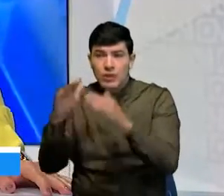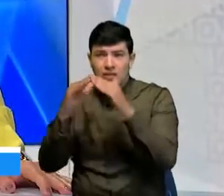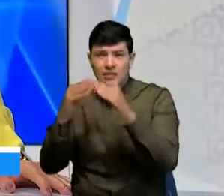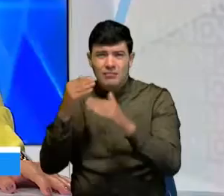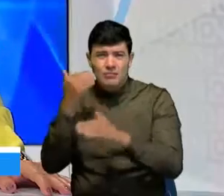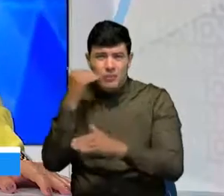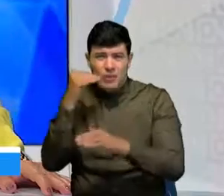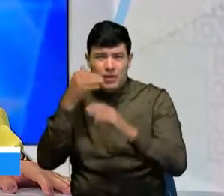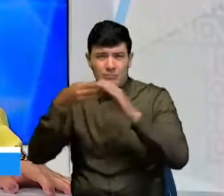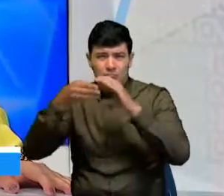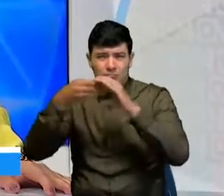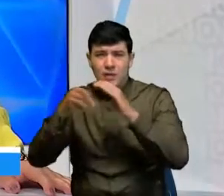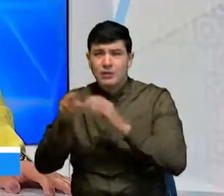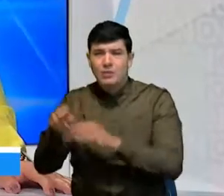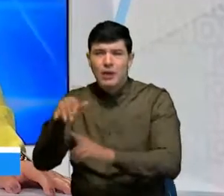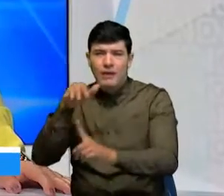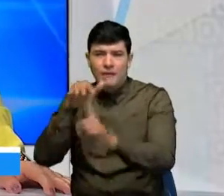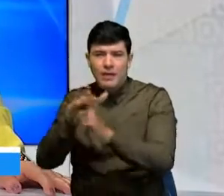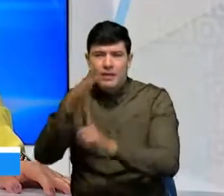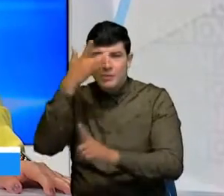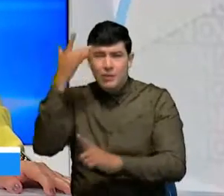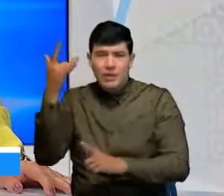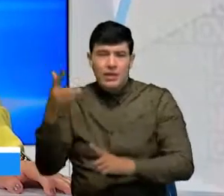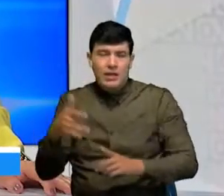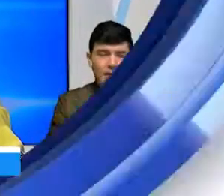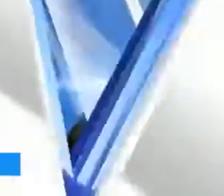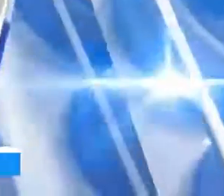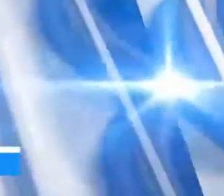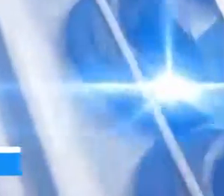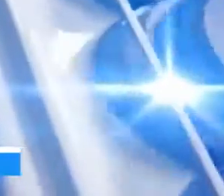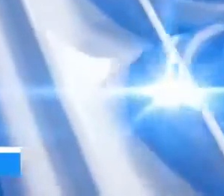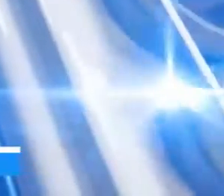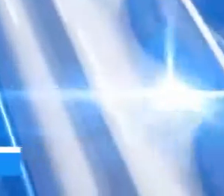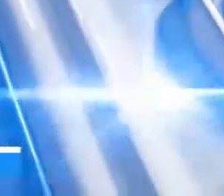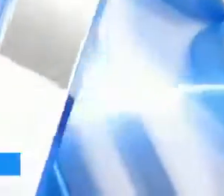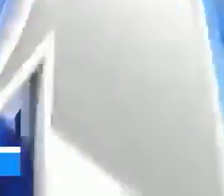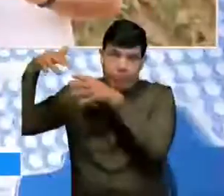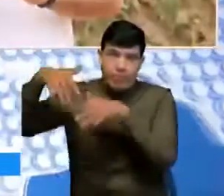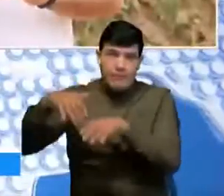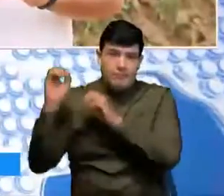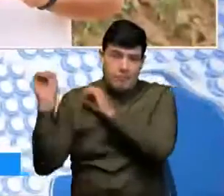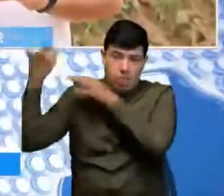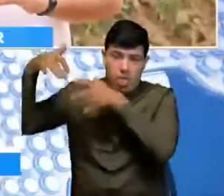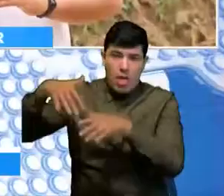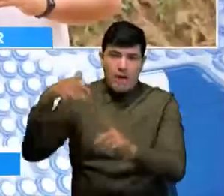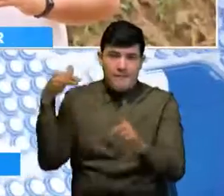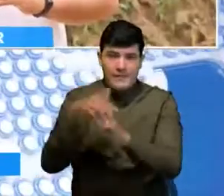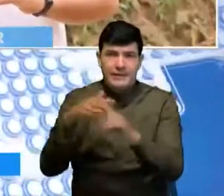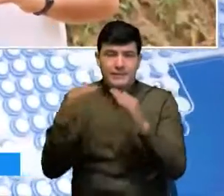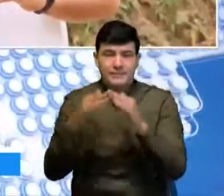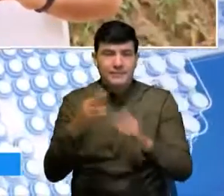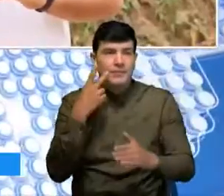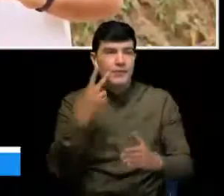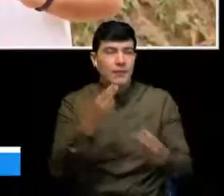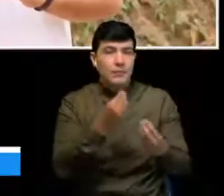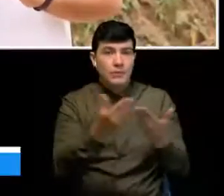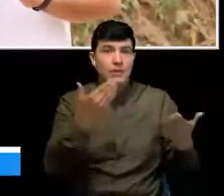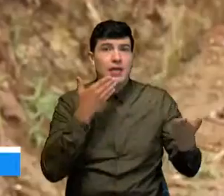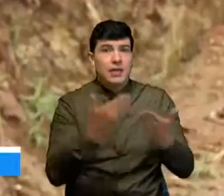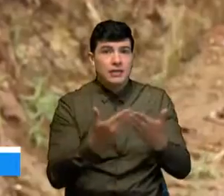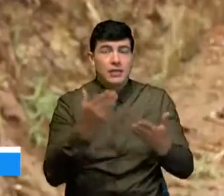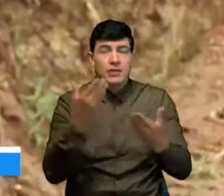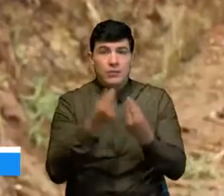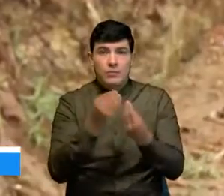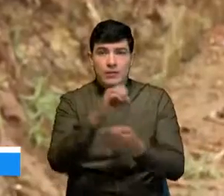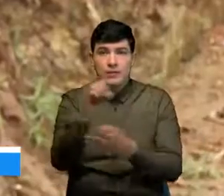afectado tras caer una luz de tierra jesús zúñiga con la ampliación gracias compañeros y televidentes muy